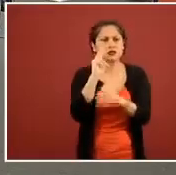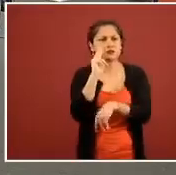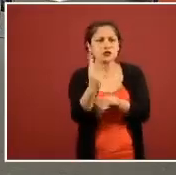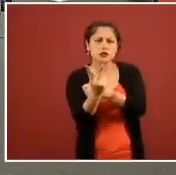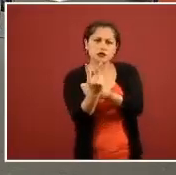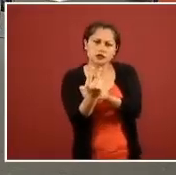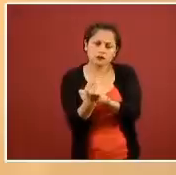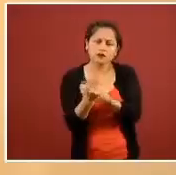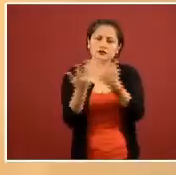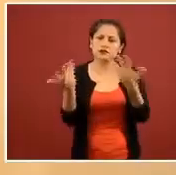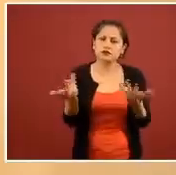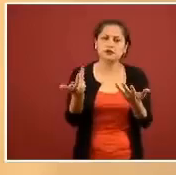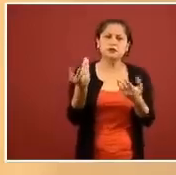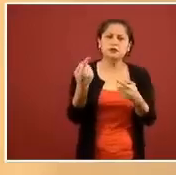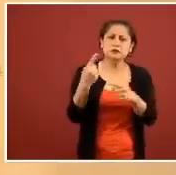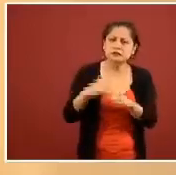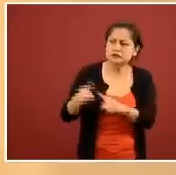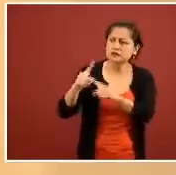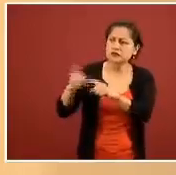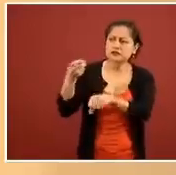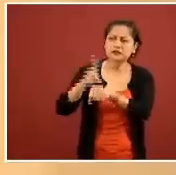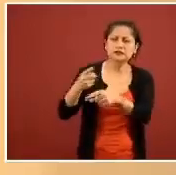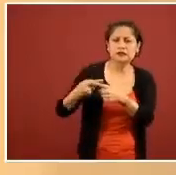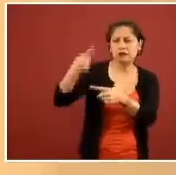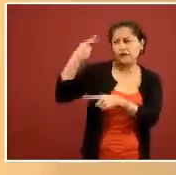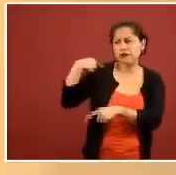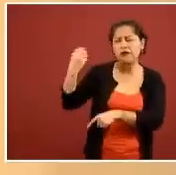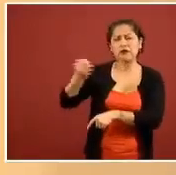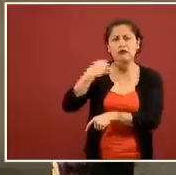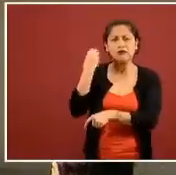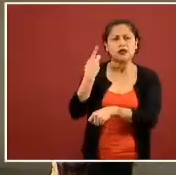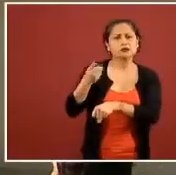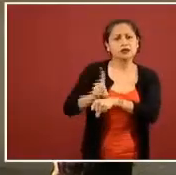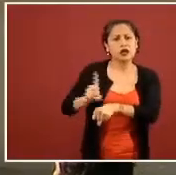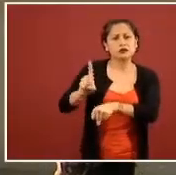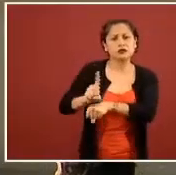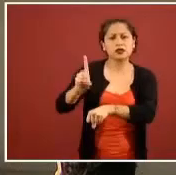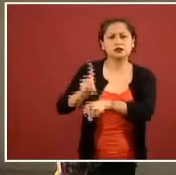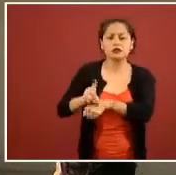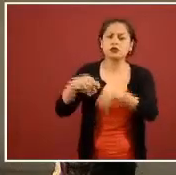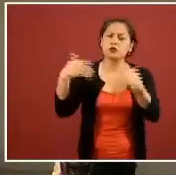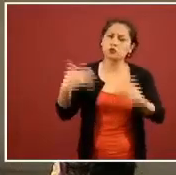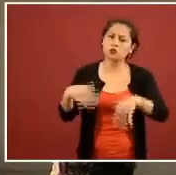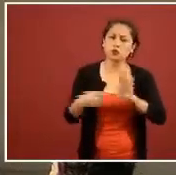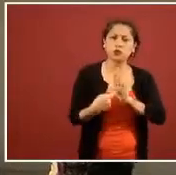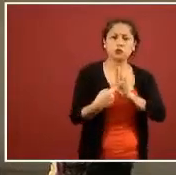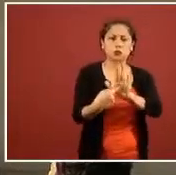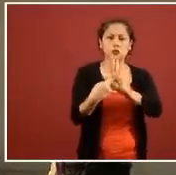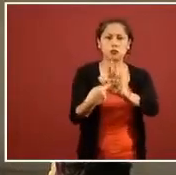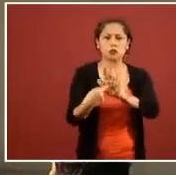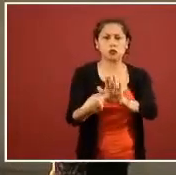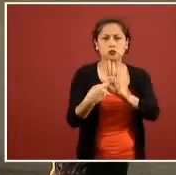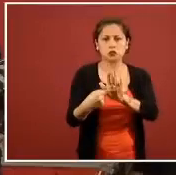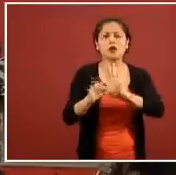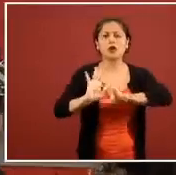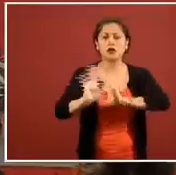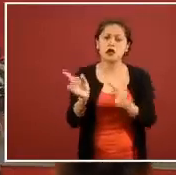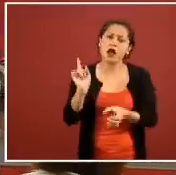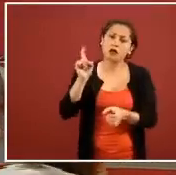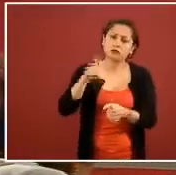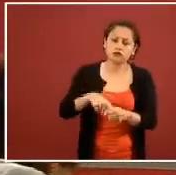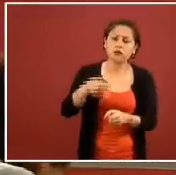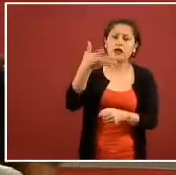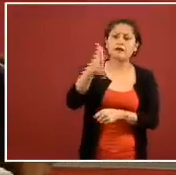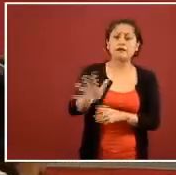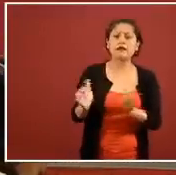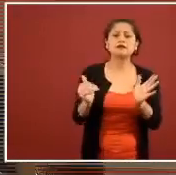Santo, sábado de gloria o lo que sea. Aquí están compartiendo esta información. Tenemos 10 millones de personas que